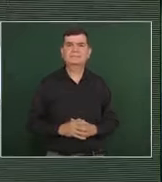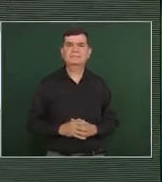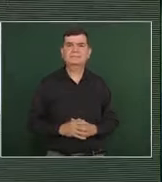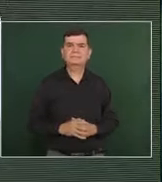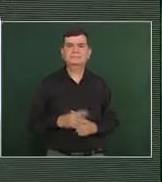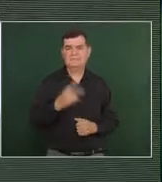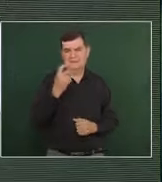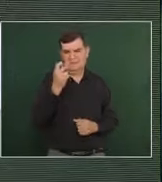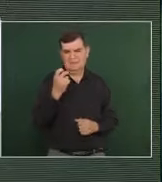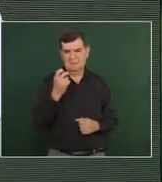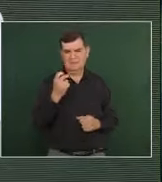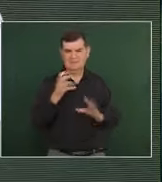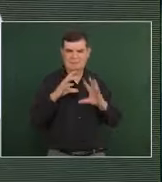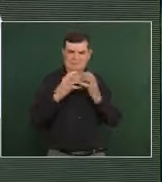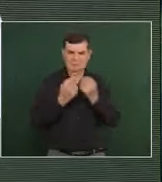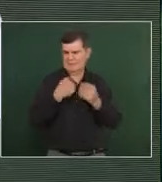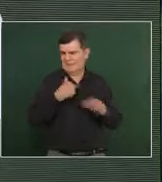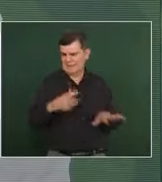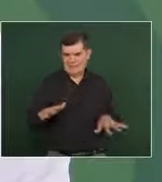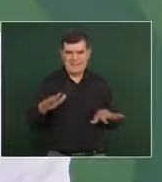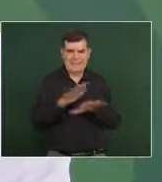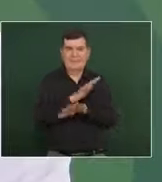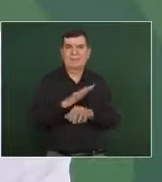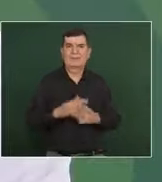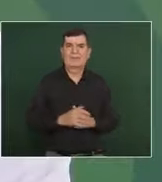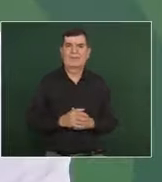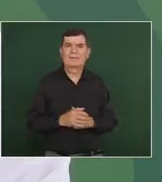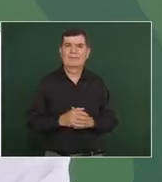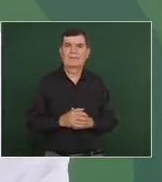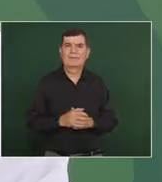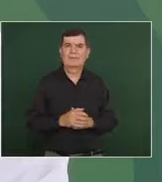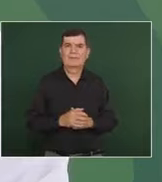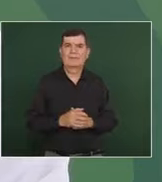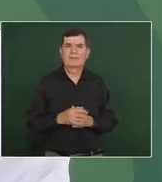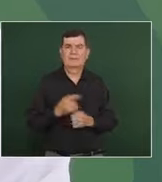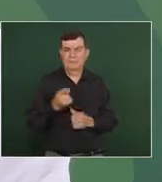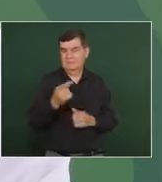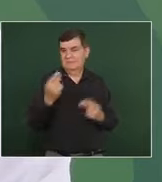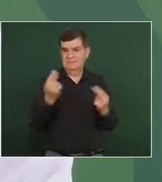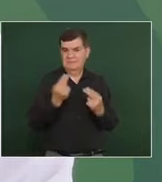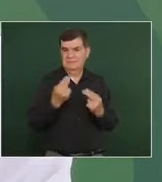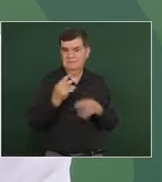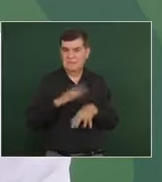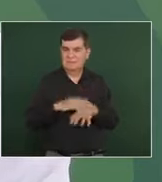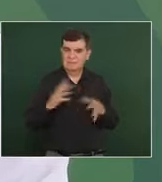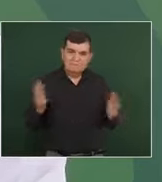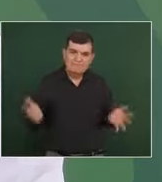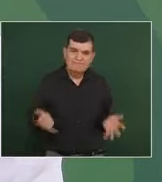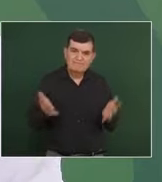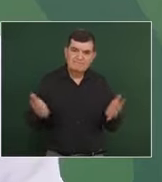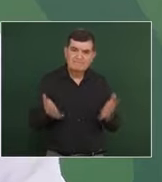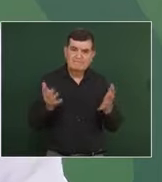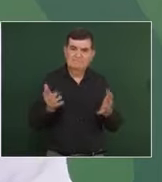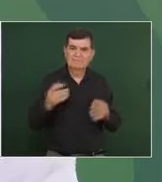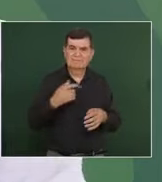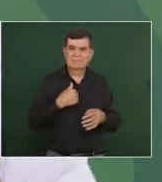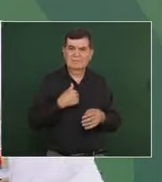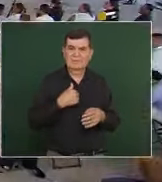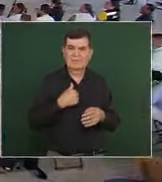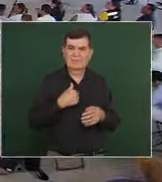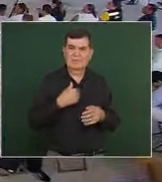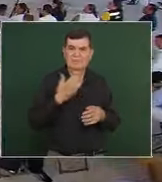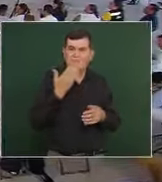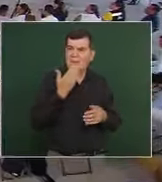Pero es un cambio que tenemos que promover. No nos cuesta